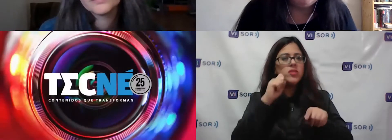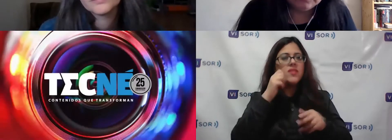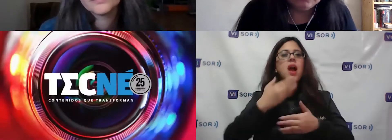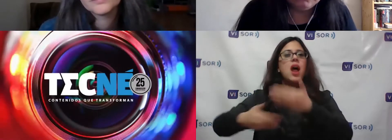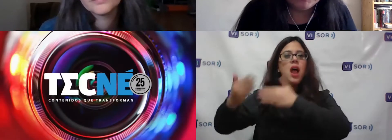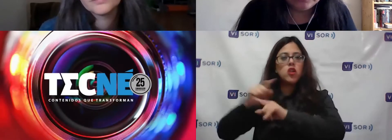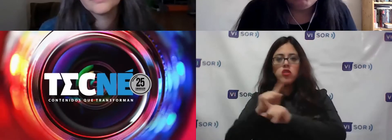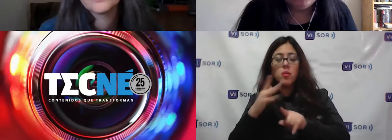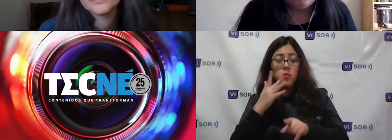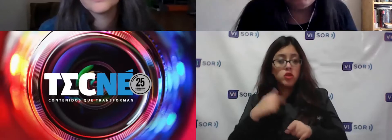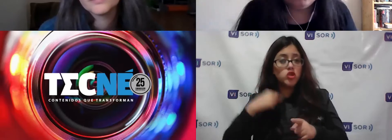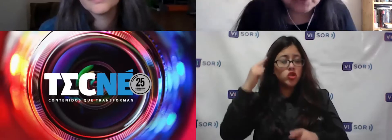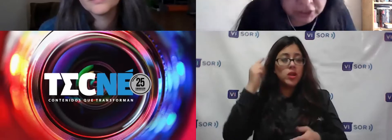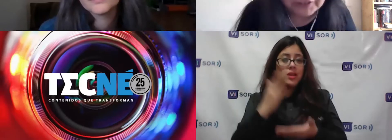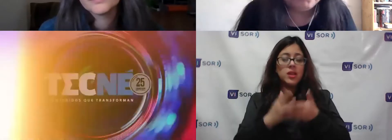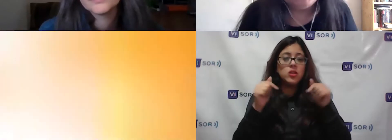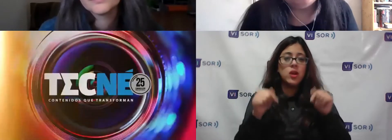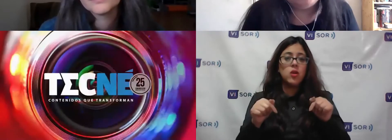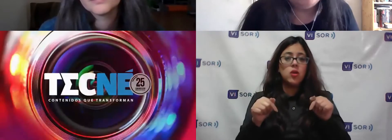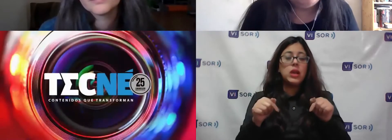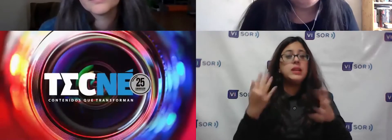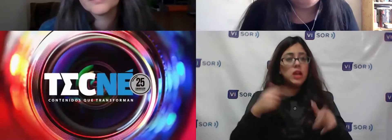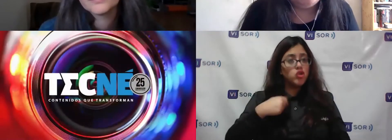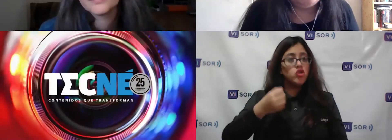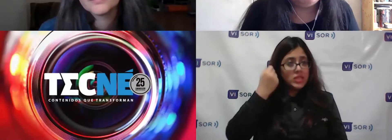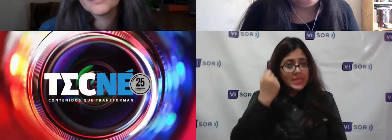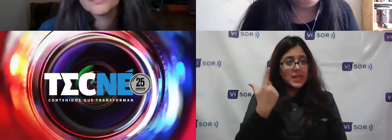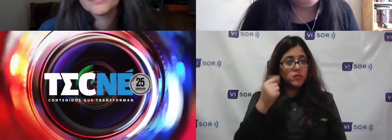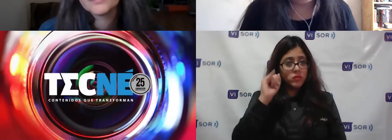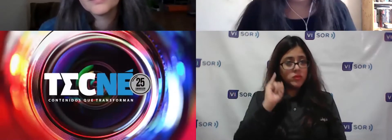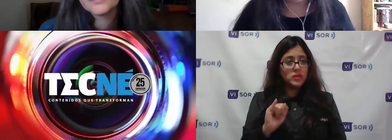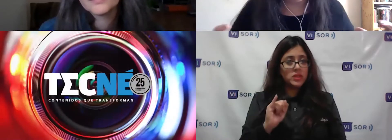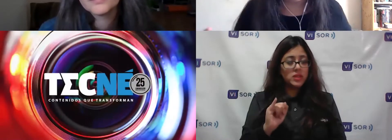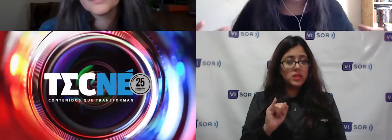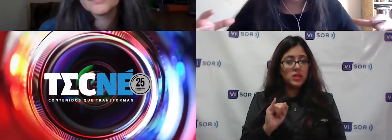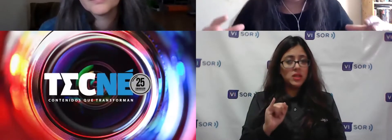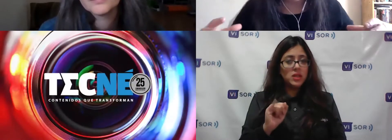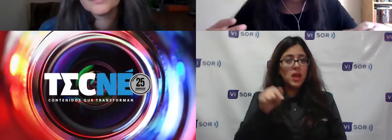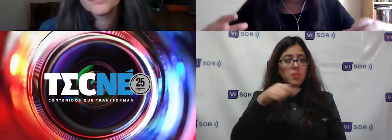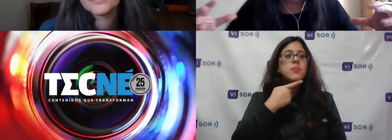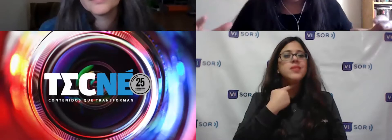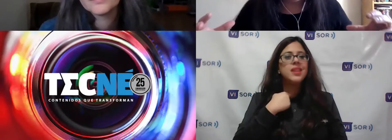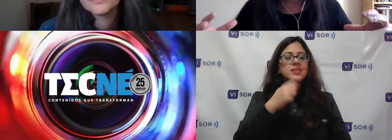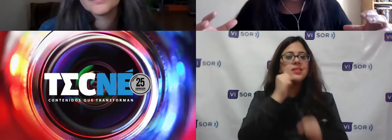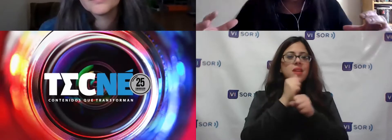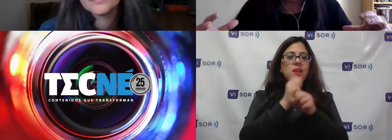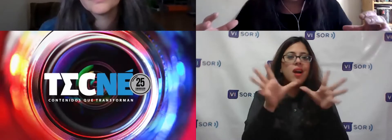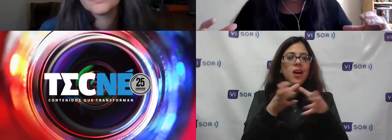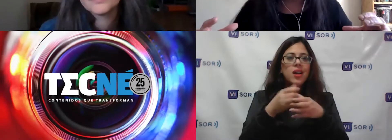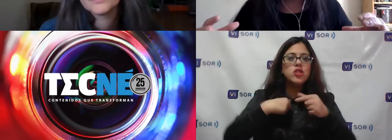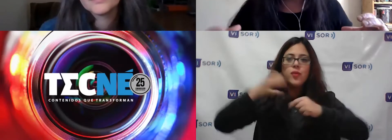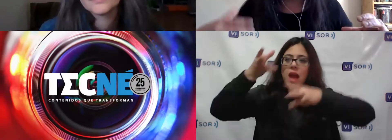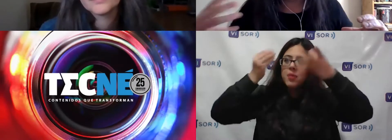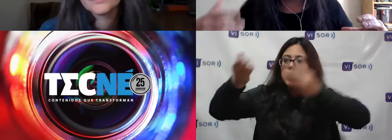estoy eligiendo en este momento conscientemente que me interesa más el trabajo colaborativo lo que aprendo el resto porque